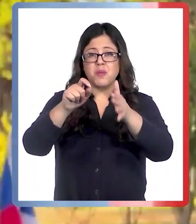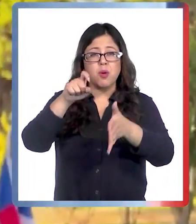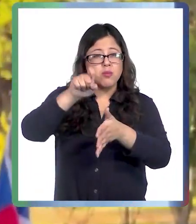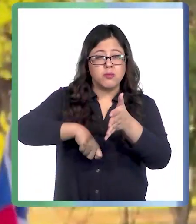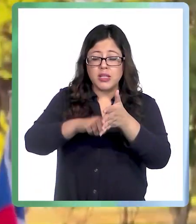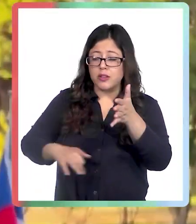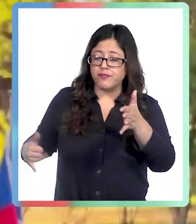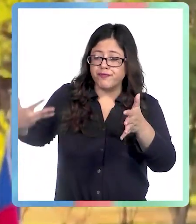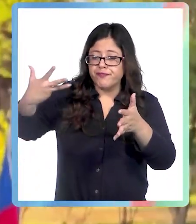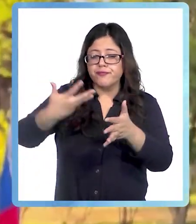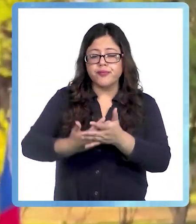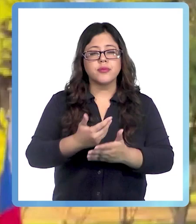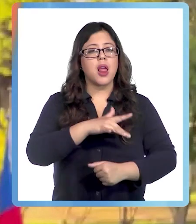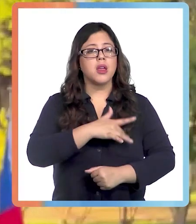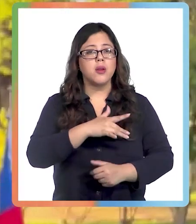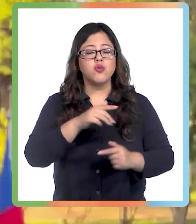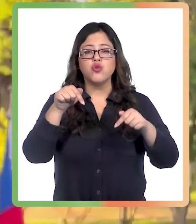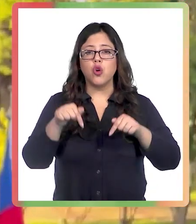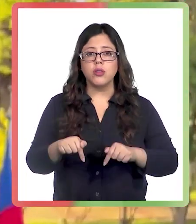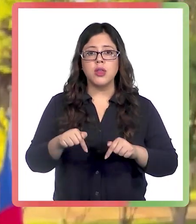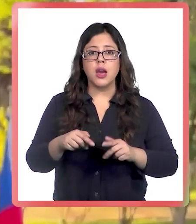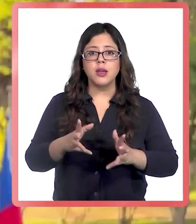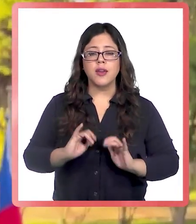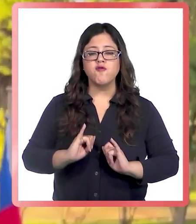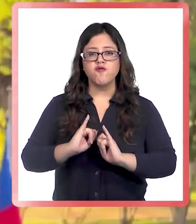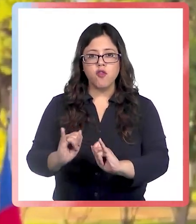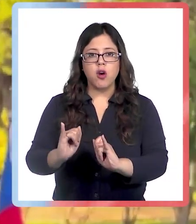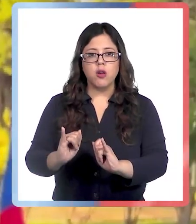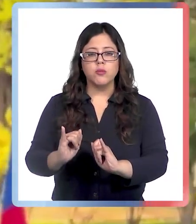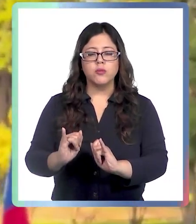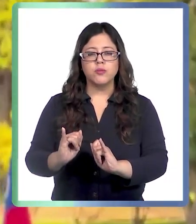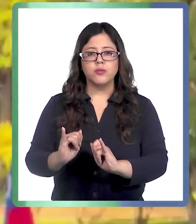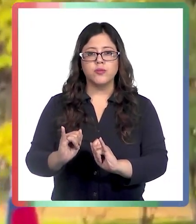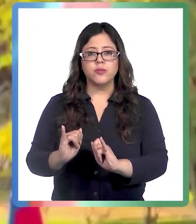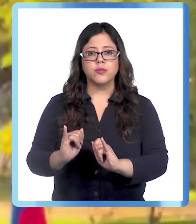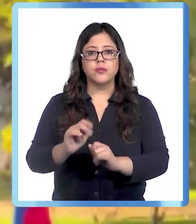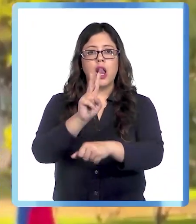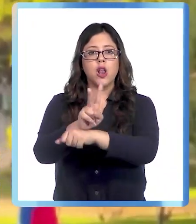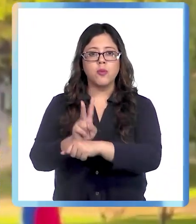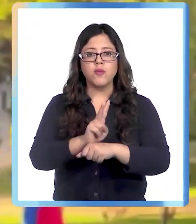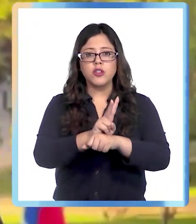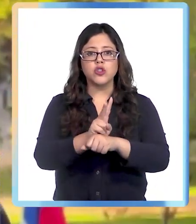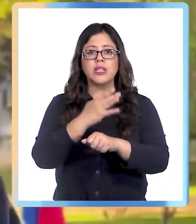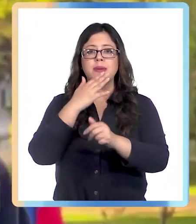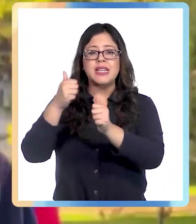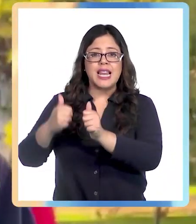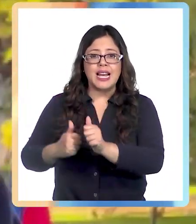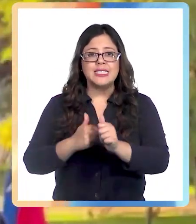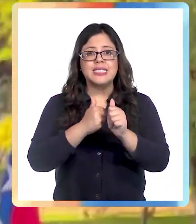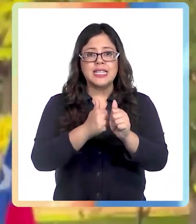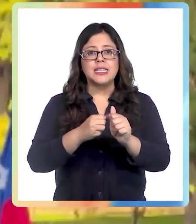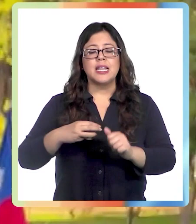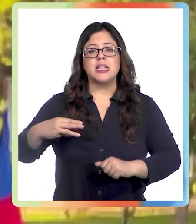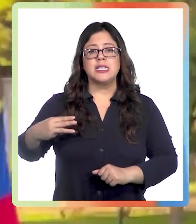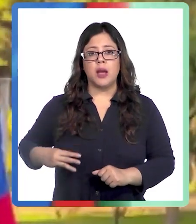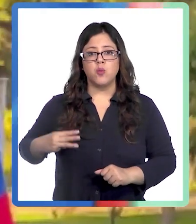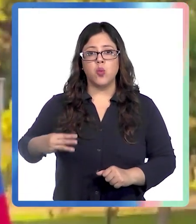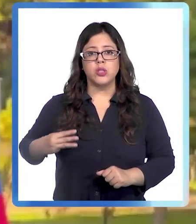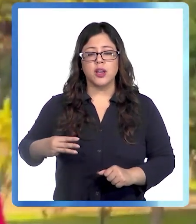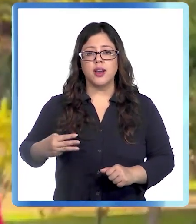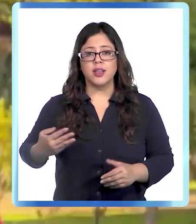lamentablemente hoy informamos a los profesores y a los asistentes del sistema municipal que